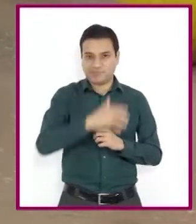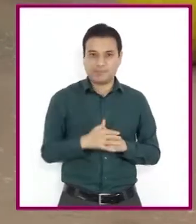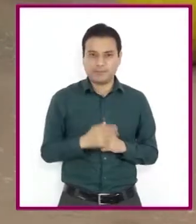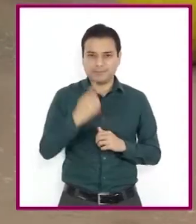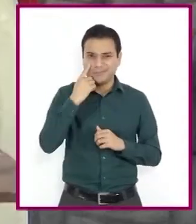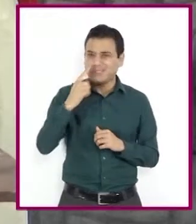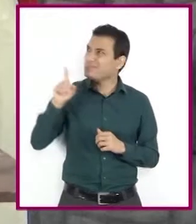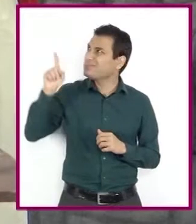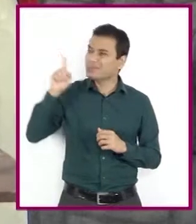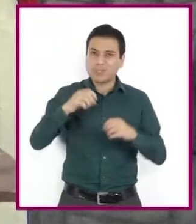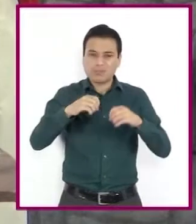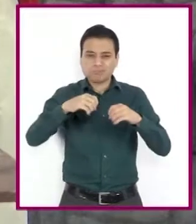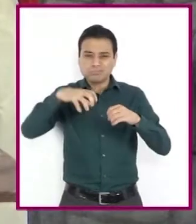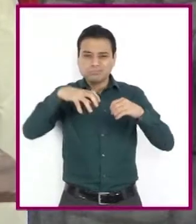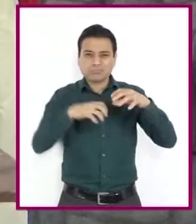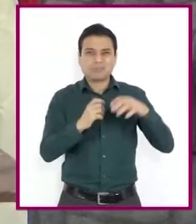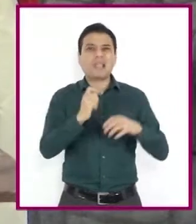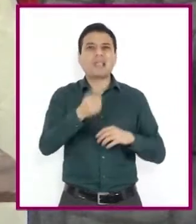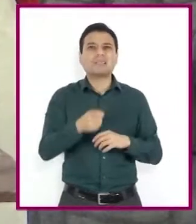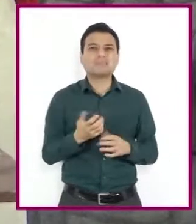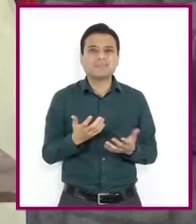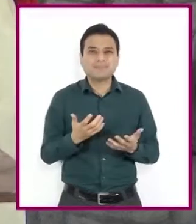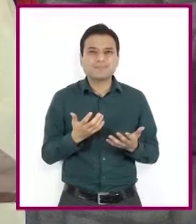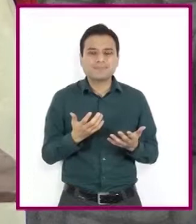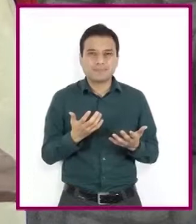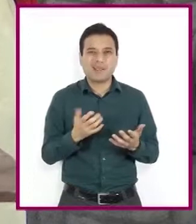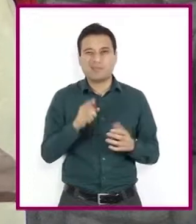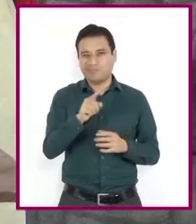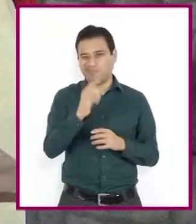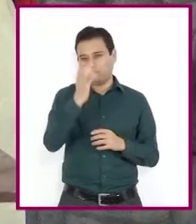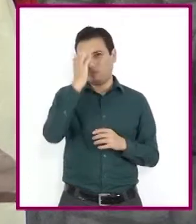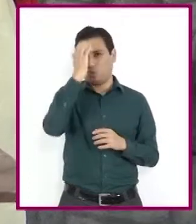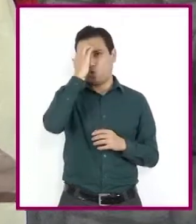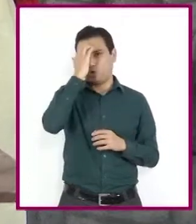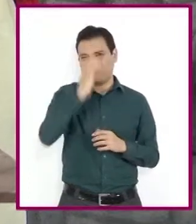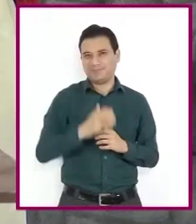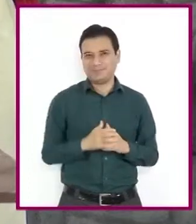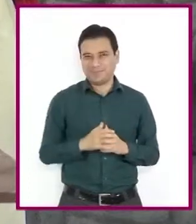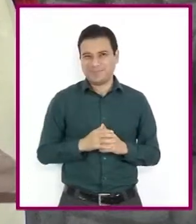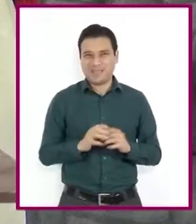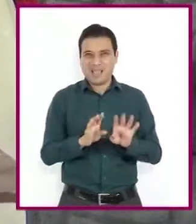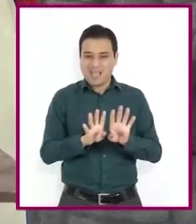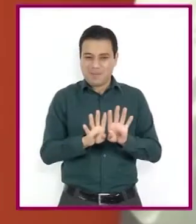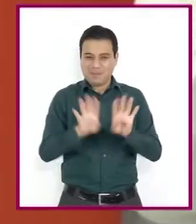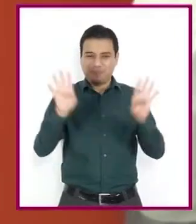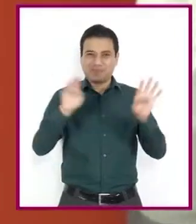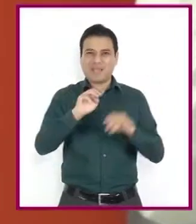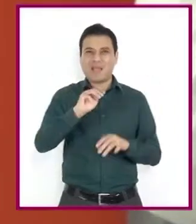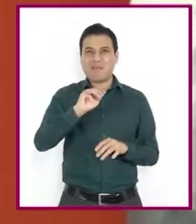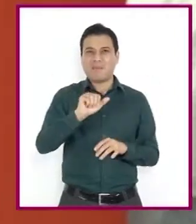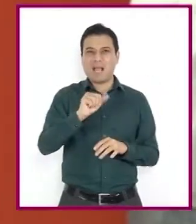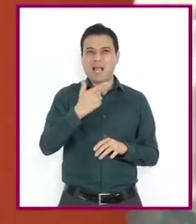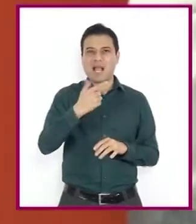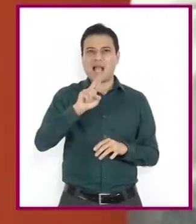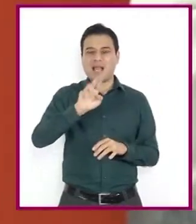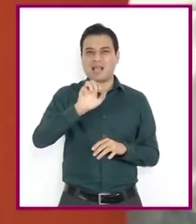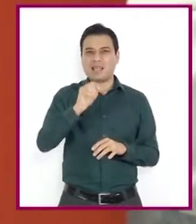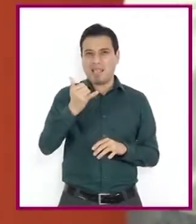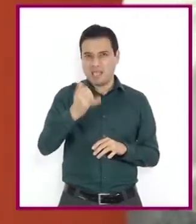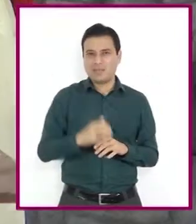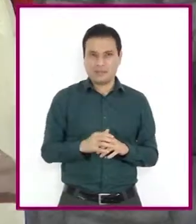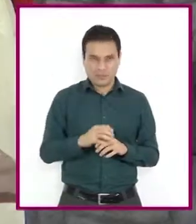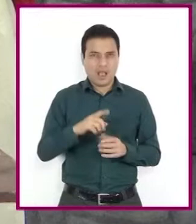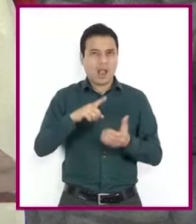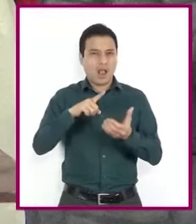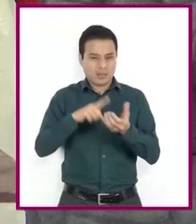serán? Otro ejemplo es una bebida derivada de la fermentación de la savia del maguey, que fue considerada como herencia de los dioses